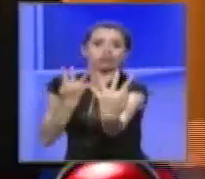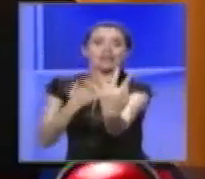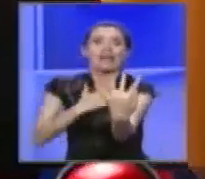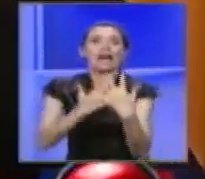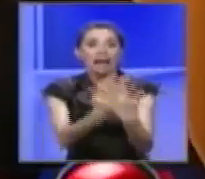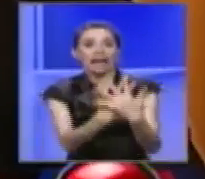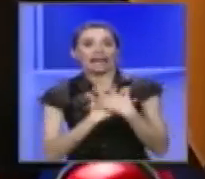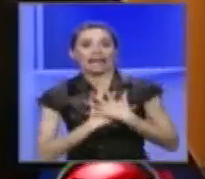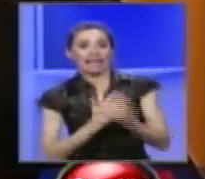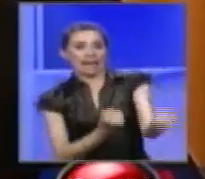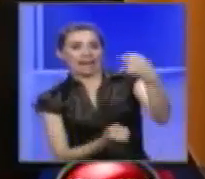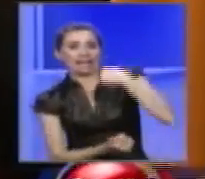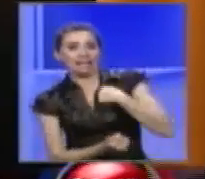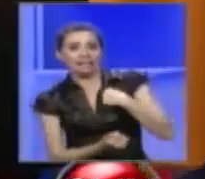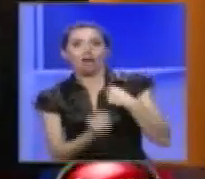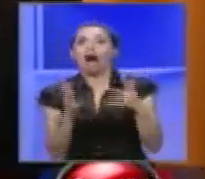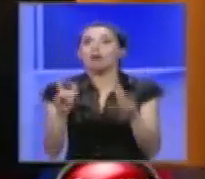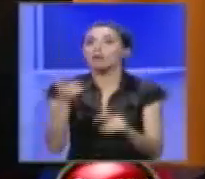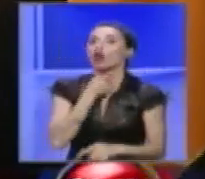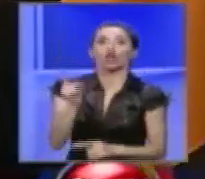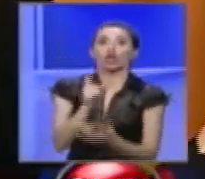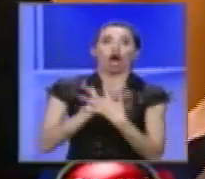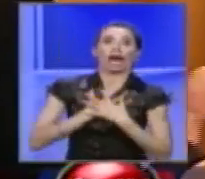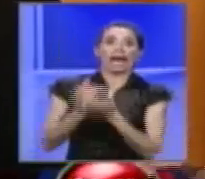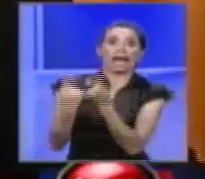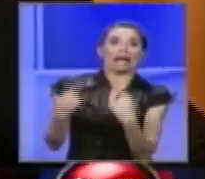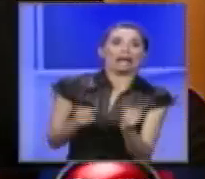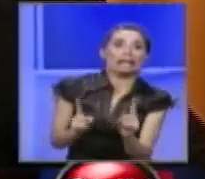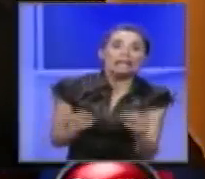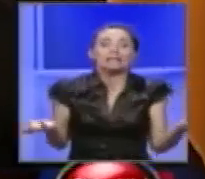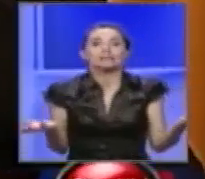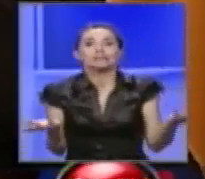queriéndote, o a lo mejor no queriéndote, ¿sabes? Yo creo